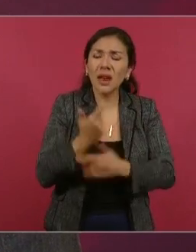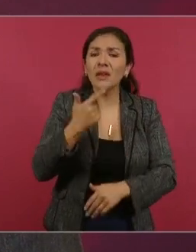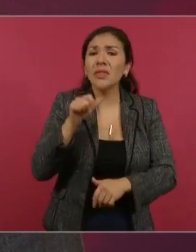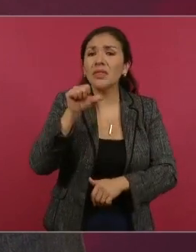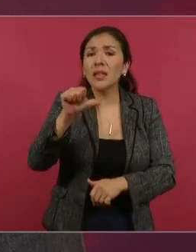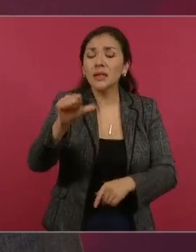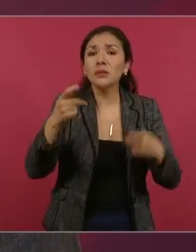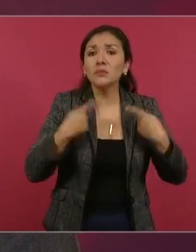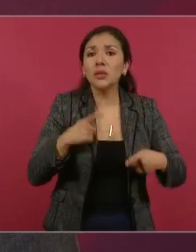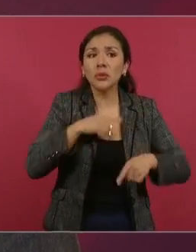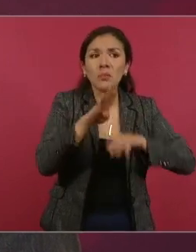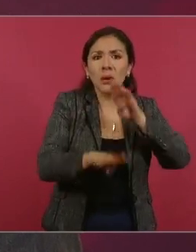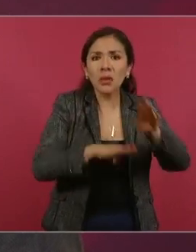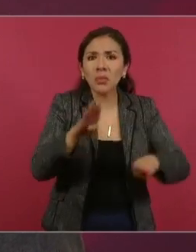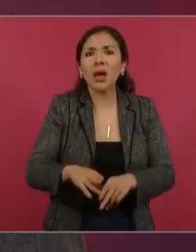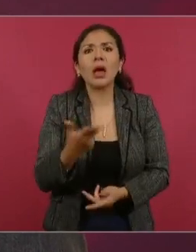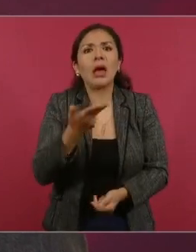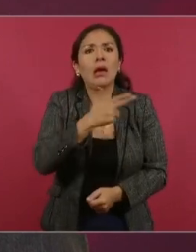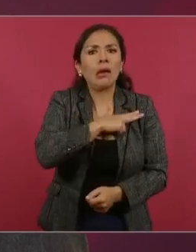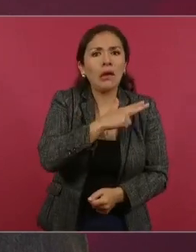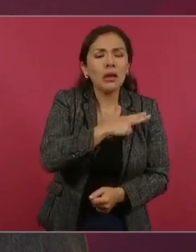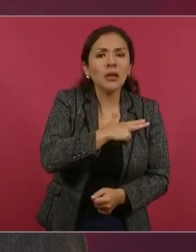16 muertos, heridos,